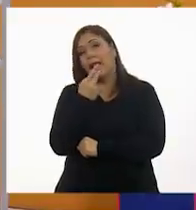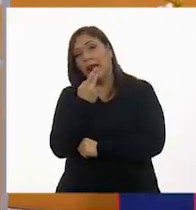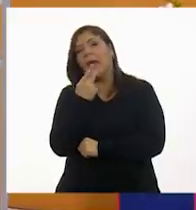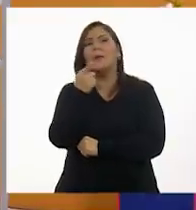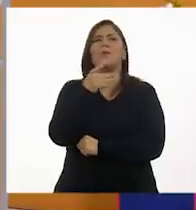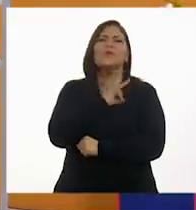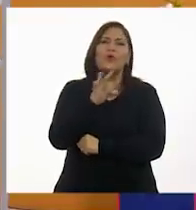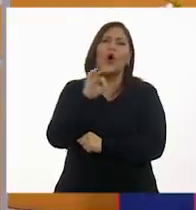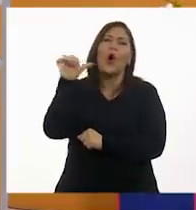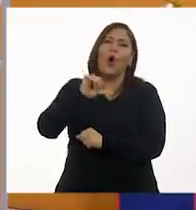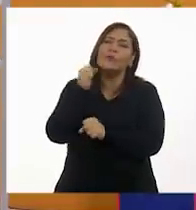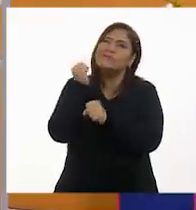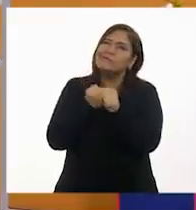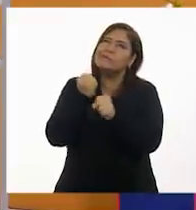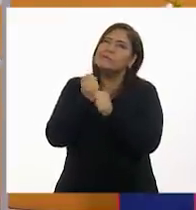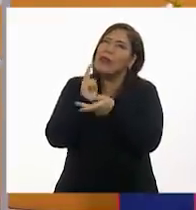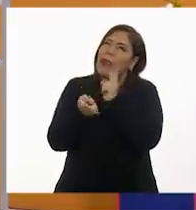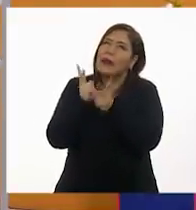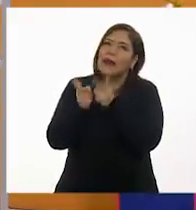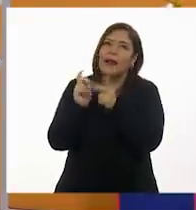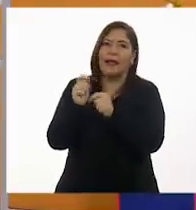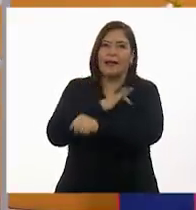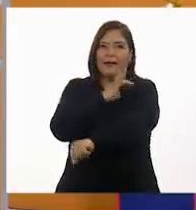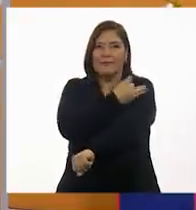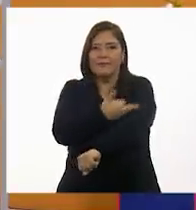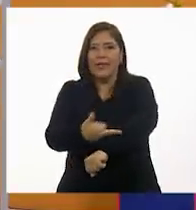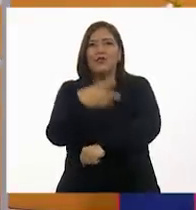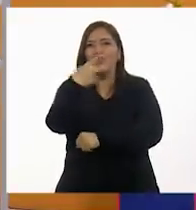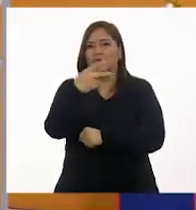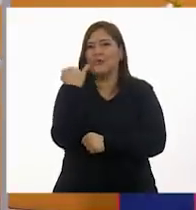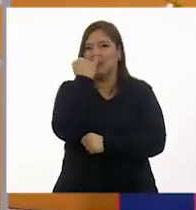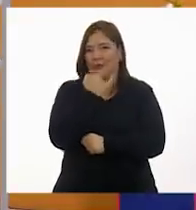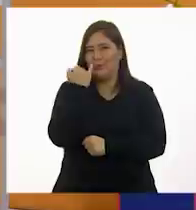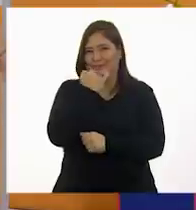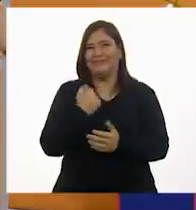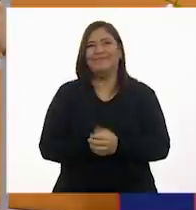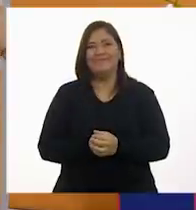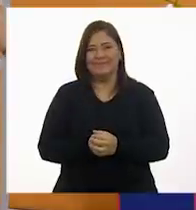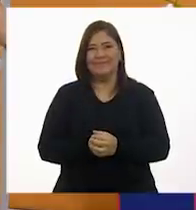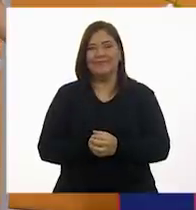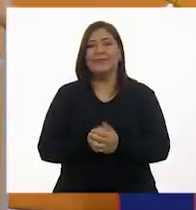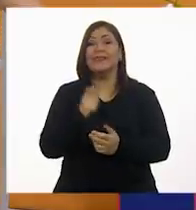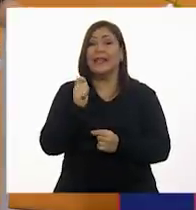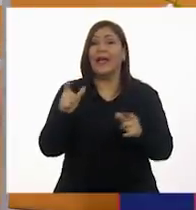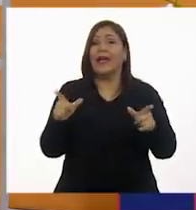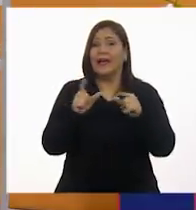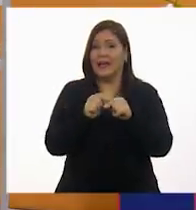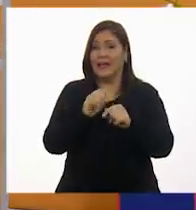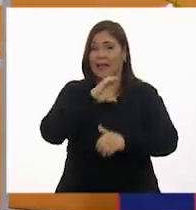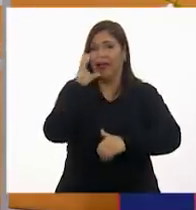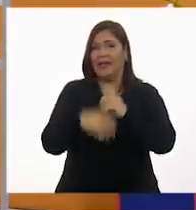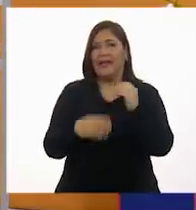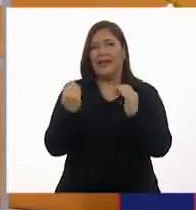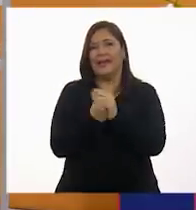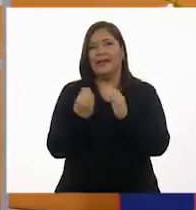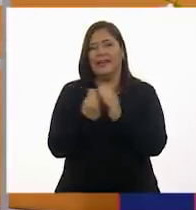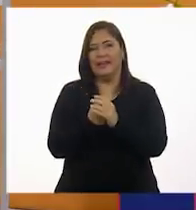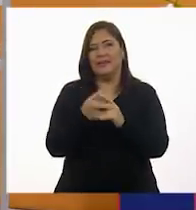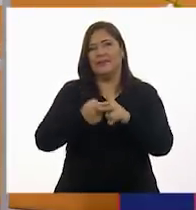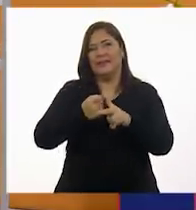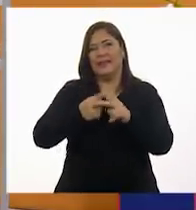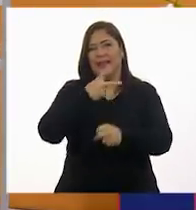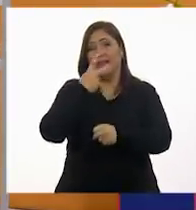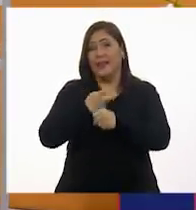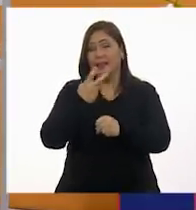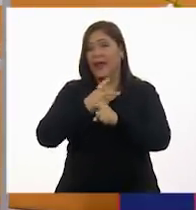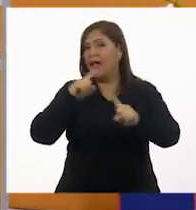momento para practicarla y platica con tu familia en tu lengua materna. Hemos terminado con la clase de matemáticas de segundo grado.